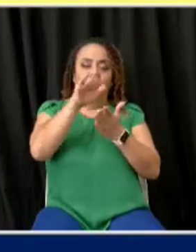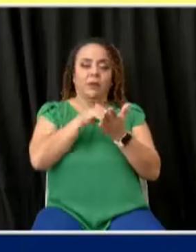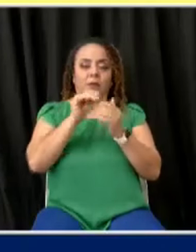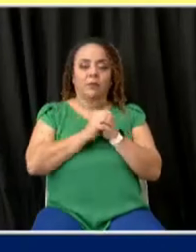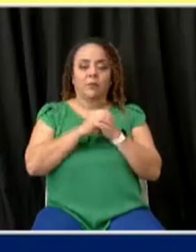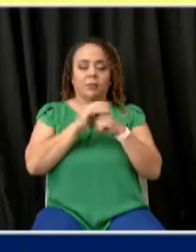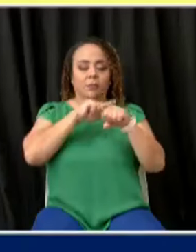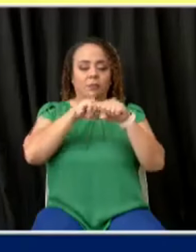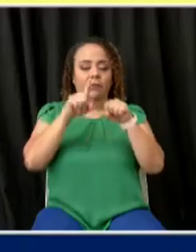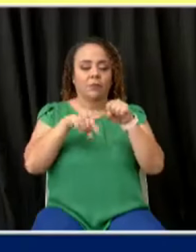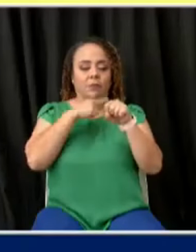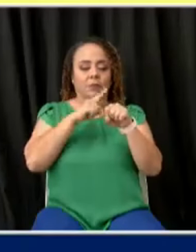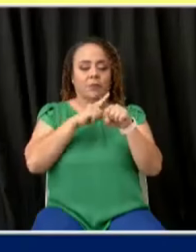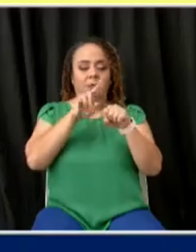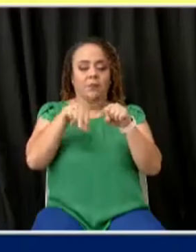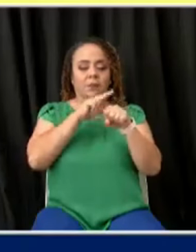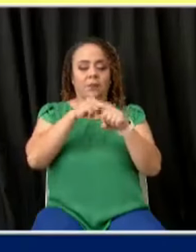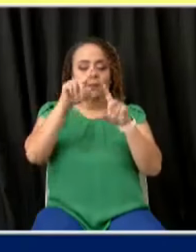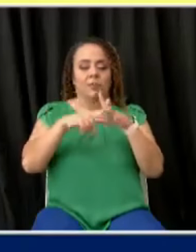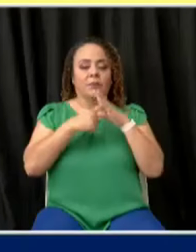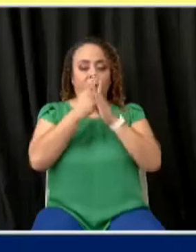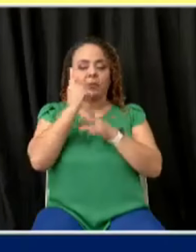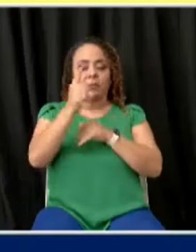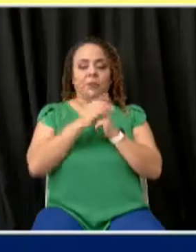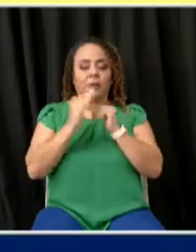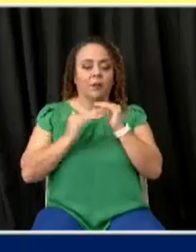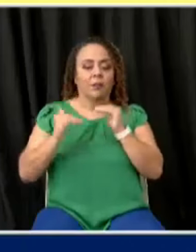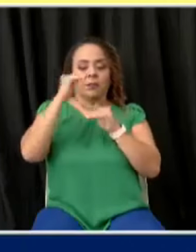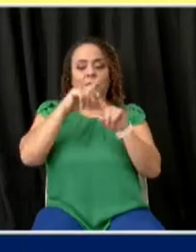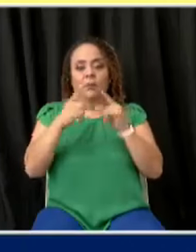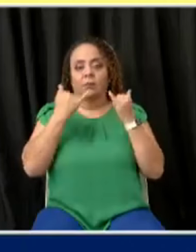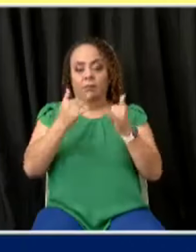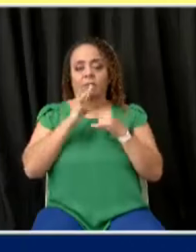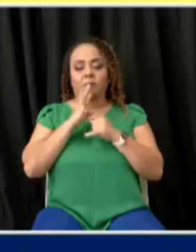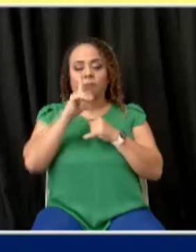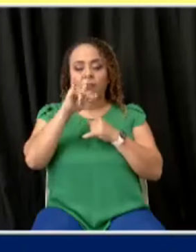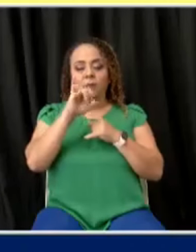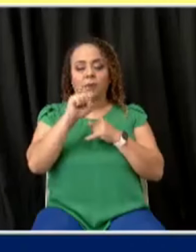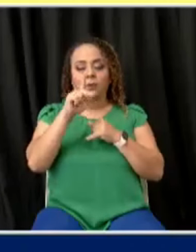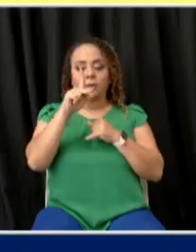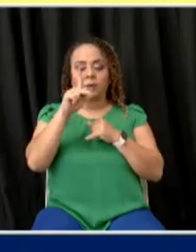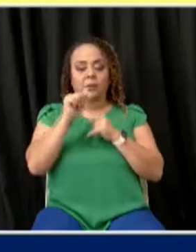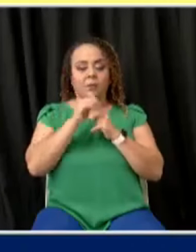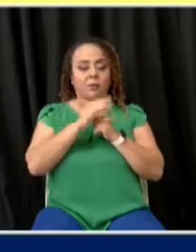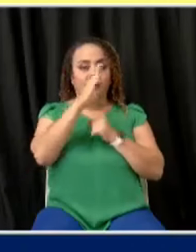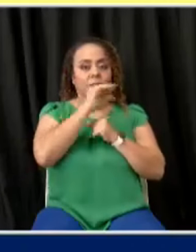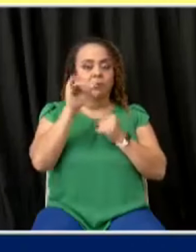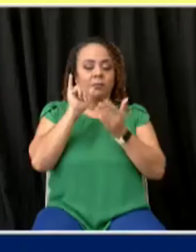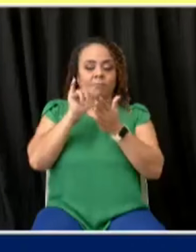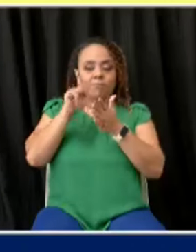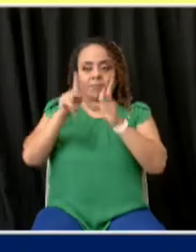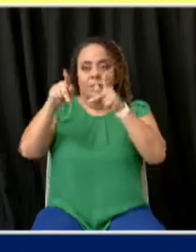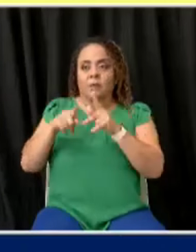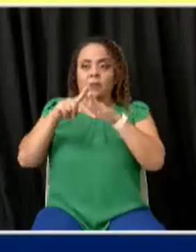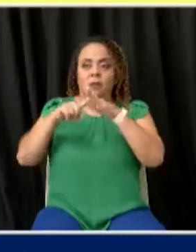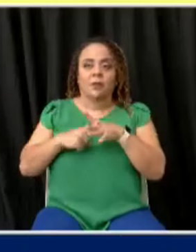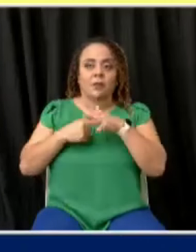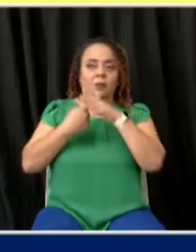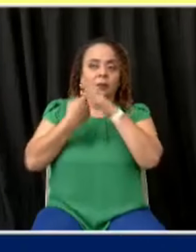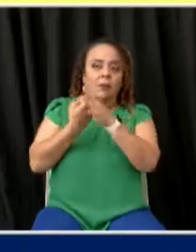frecuencia cardíaca empieza siendo muy alta, pero aquí estamos hablando en porcentaje de aclimatación, esa persona empieza cada vez